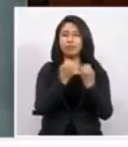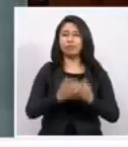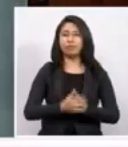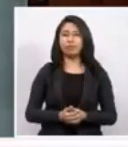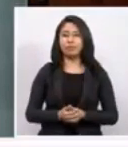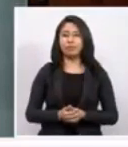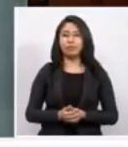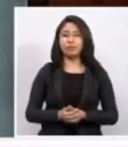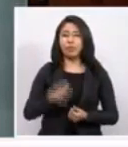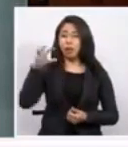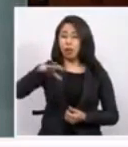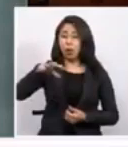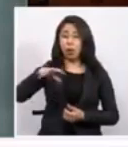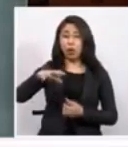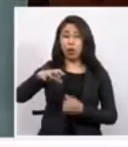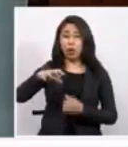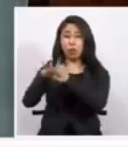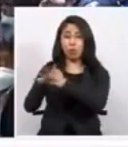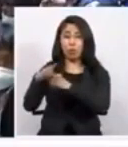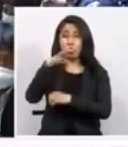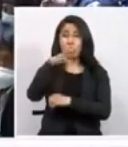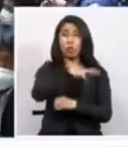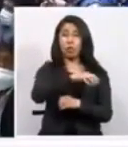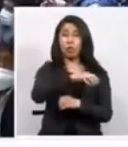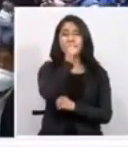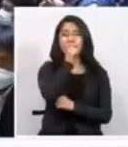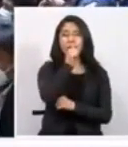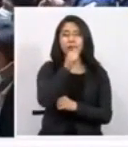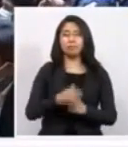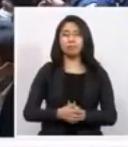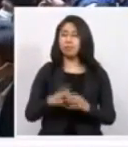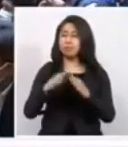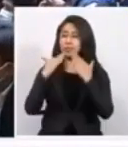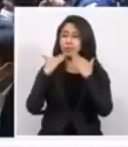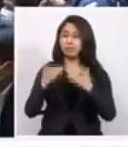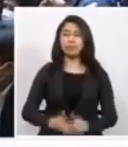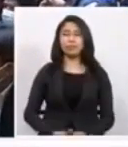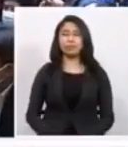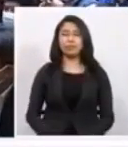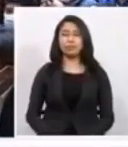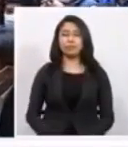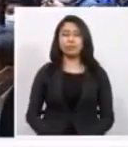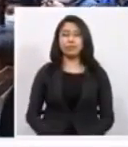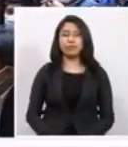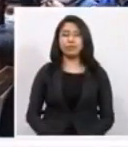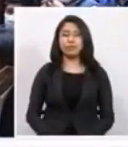Entre el sector público y el sector privado. Gracias.